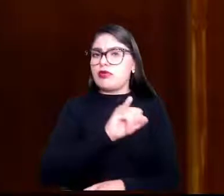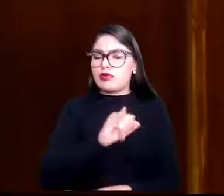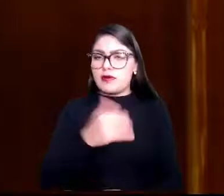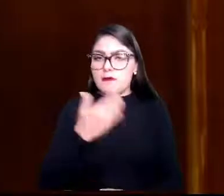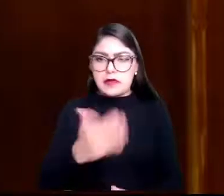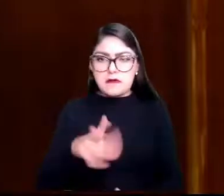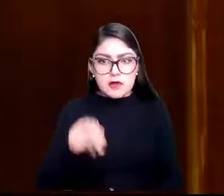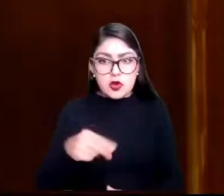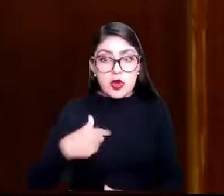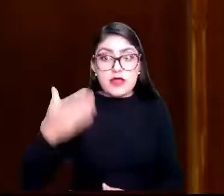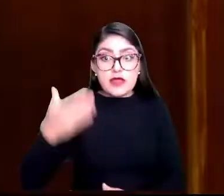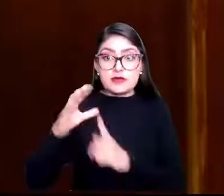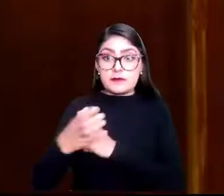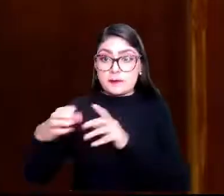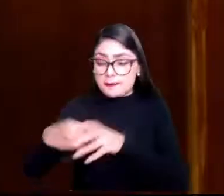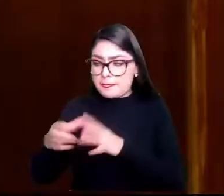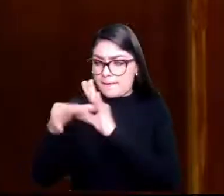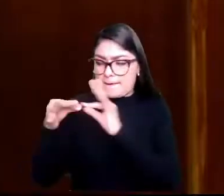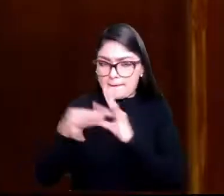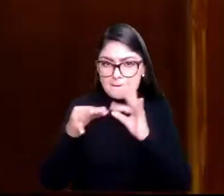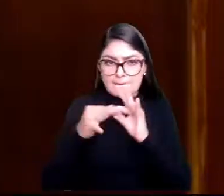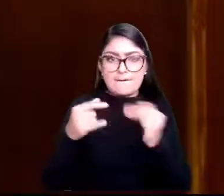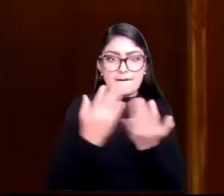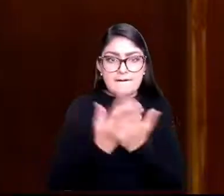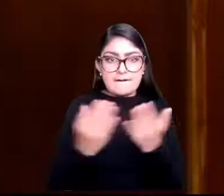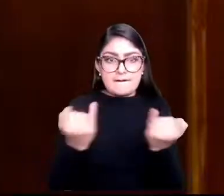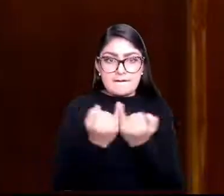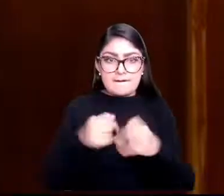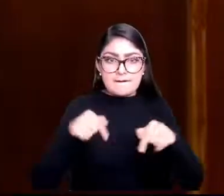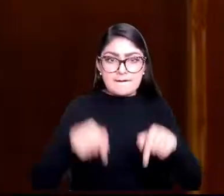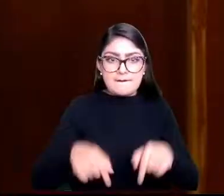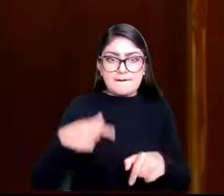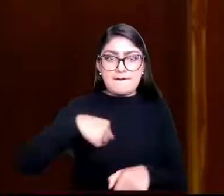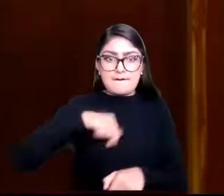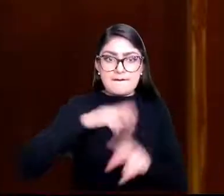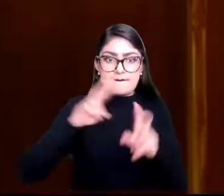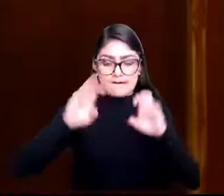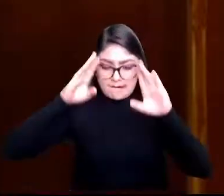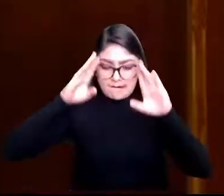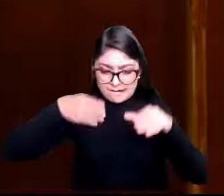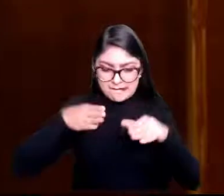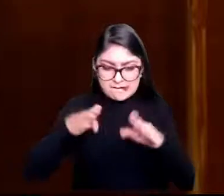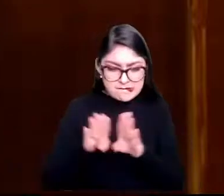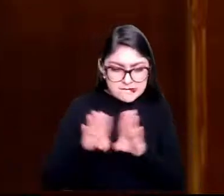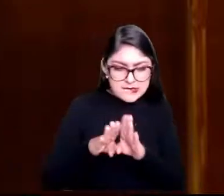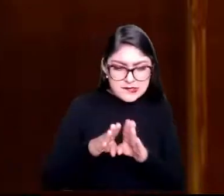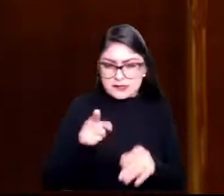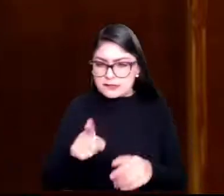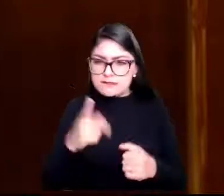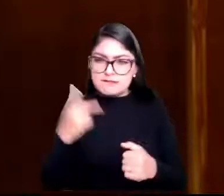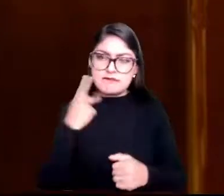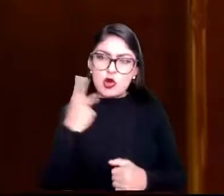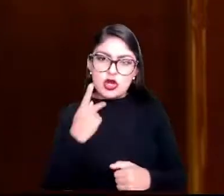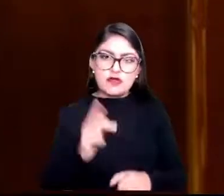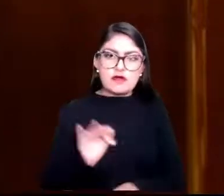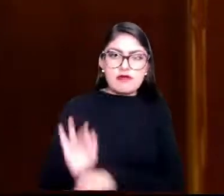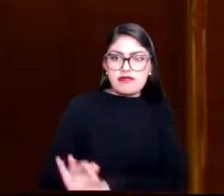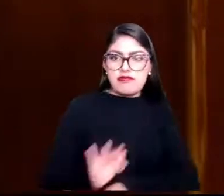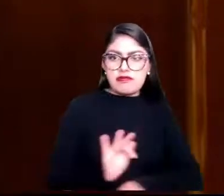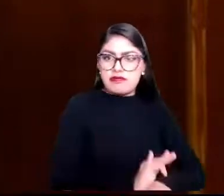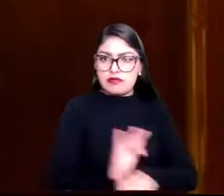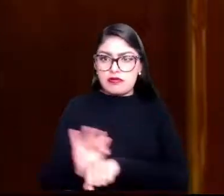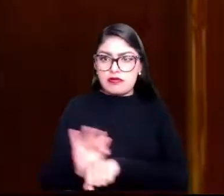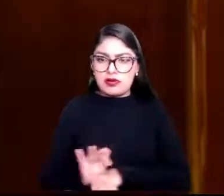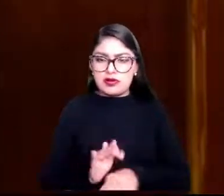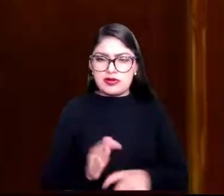esté en miras de un tema meramente comercial y político. Me parece que el poder,